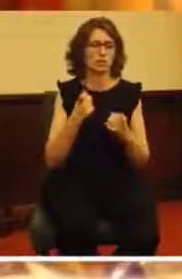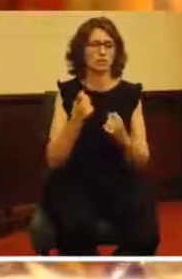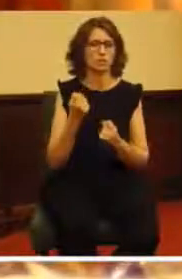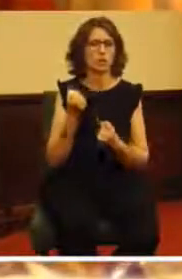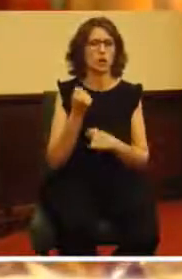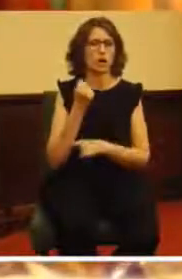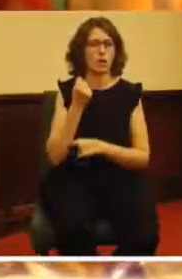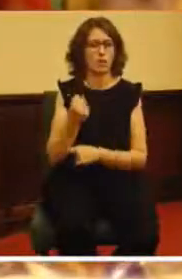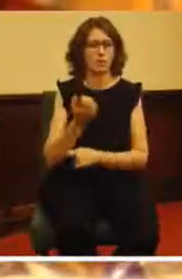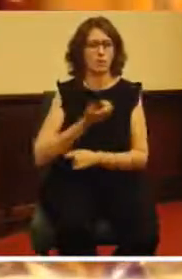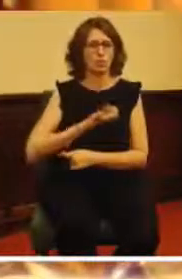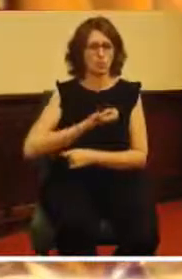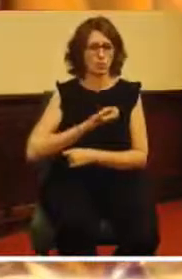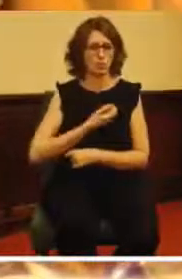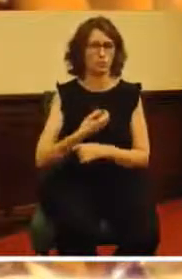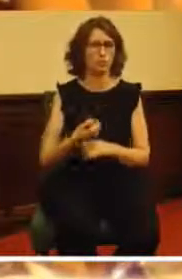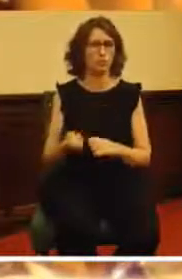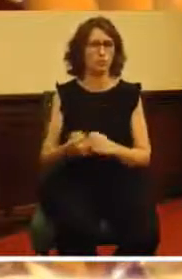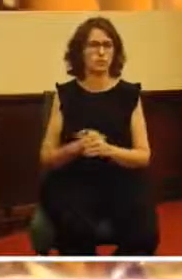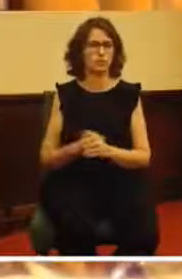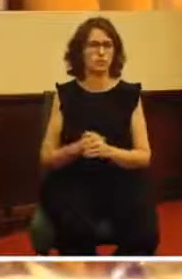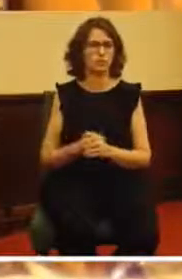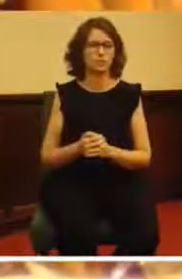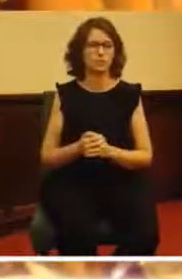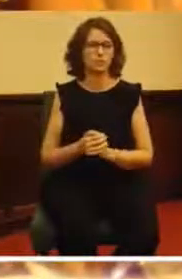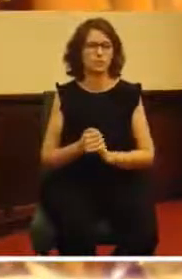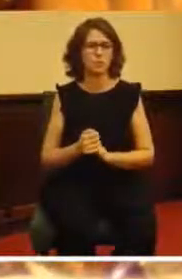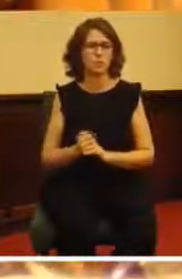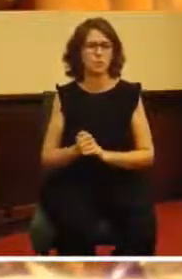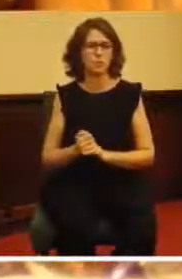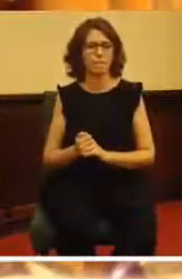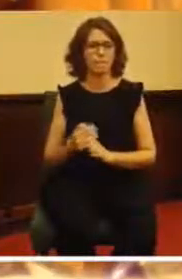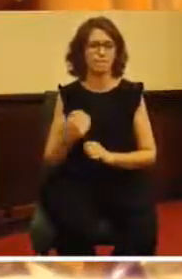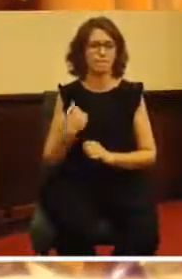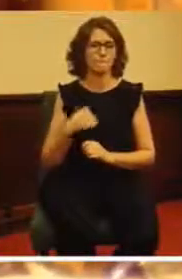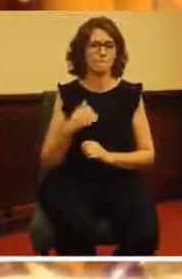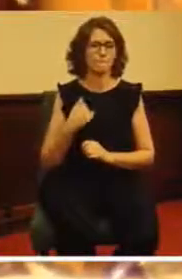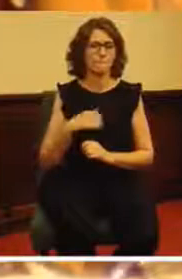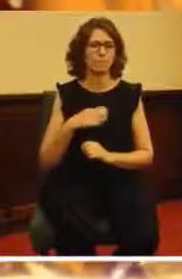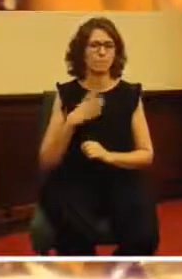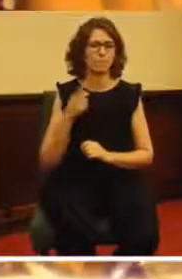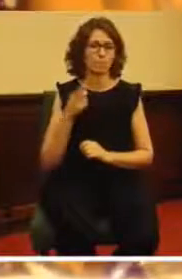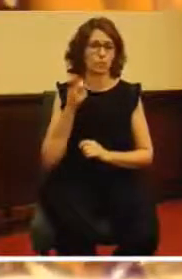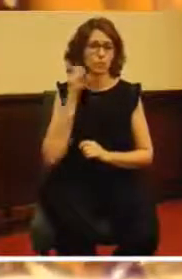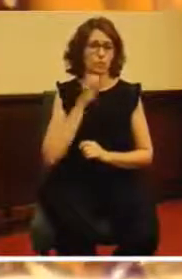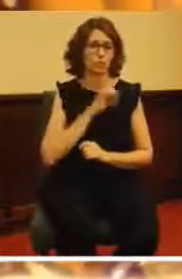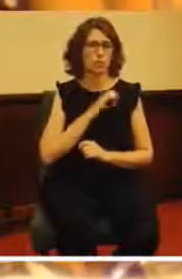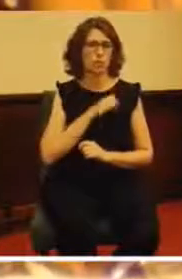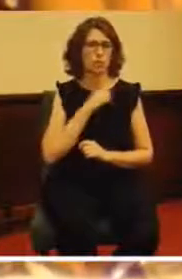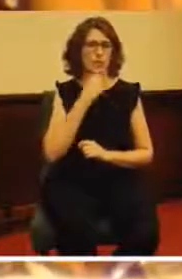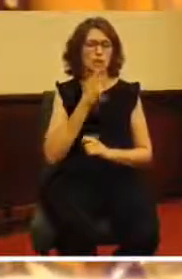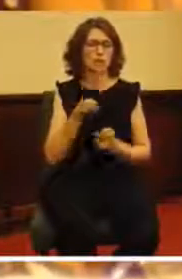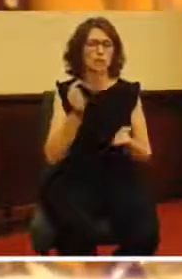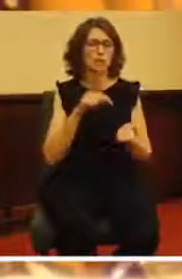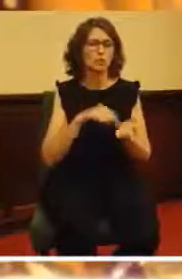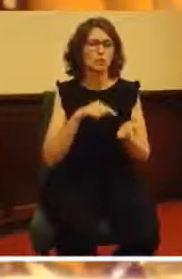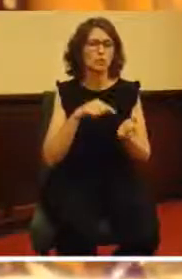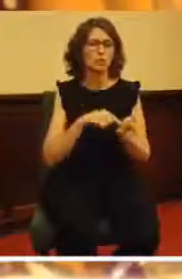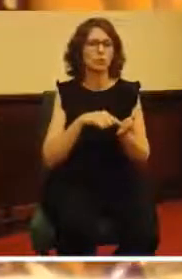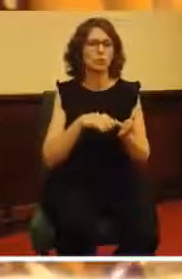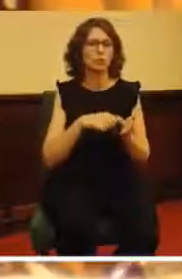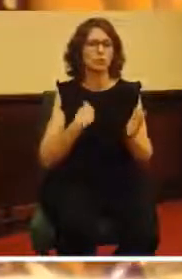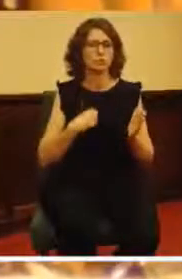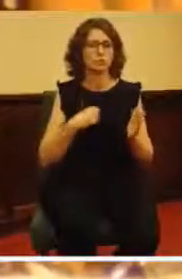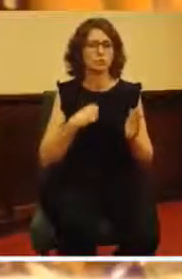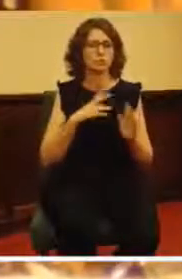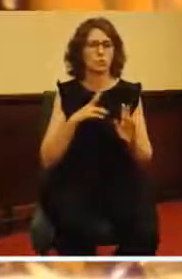de este ayuntamiento. Impuesto que, por cierto, como ha mencionado también usted, pues mire, muy acertadamente, en cuanto al nuevo